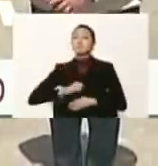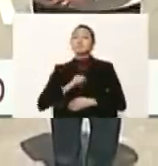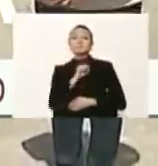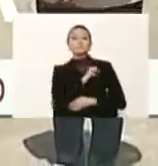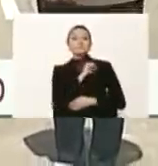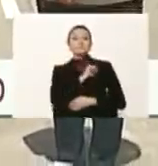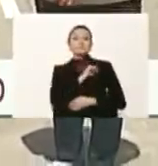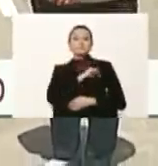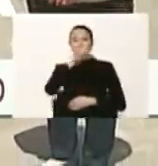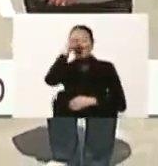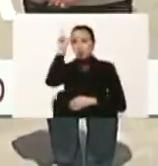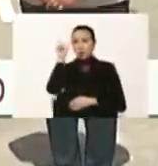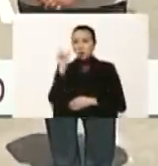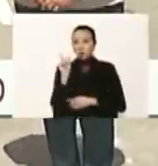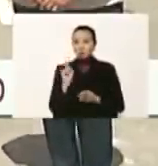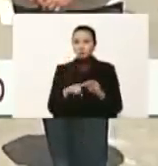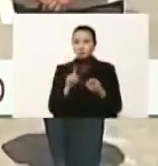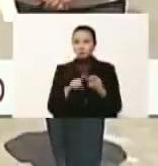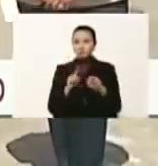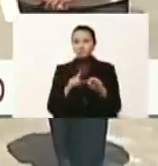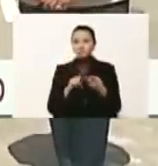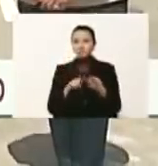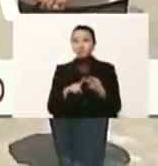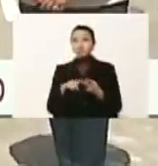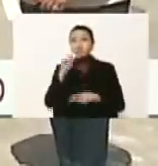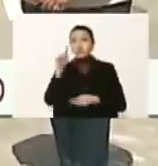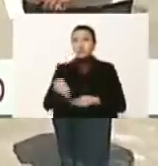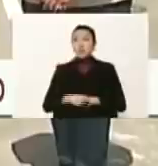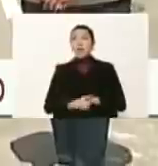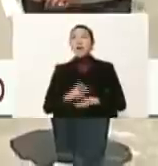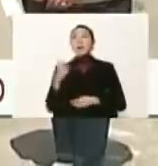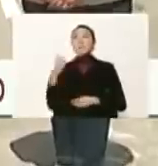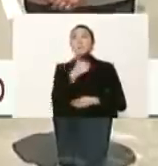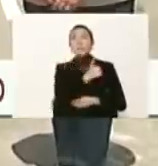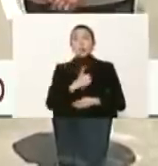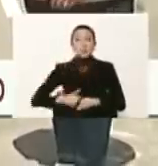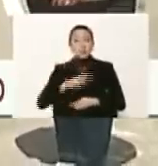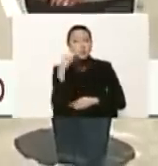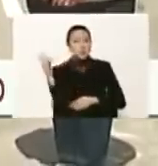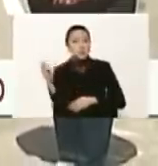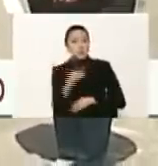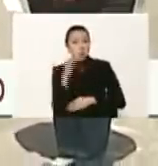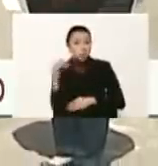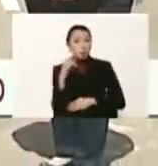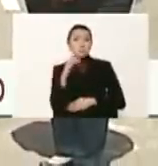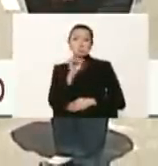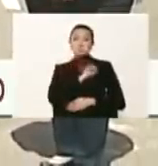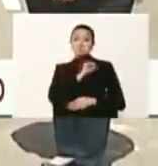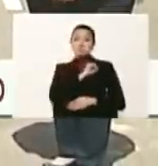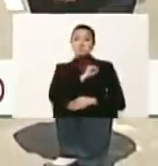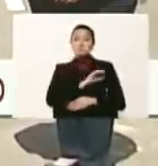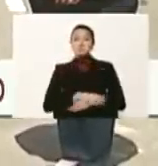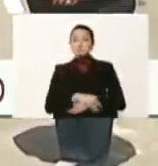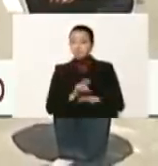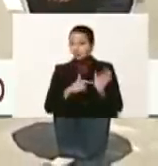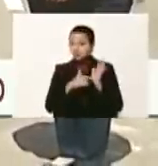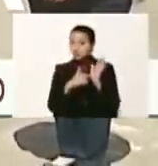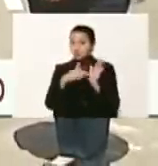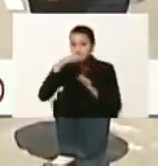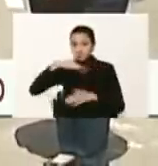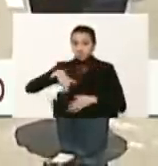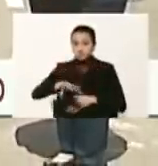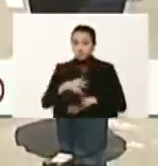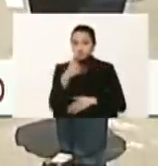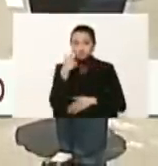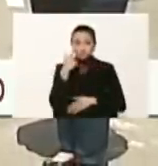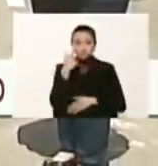en Leopoldo López, hay angustia en Iván Duque por lo que estábamos recopilando y muy pronto vamos a mostrar a la población. Así